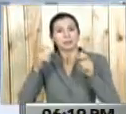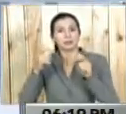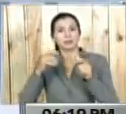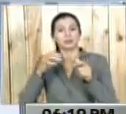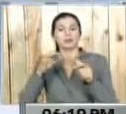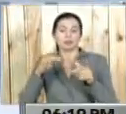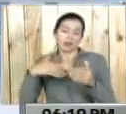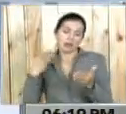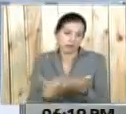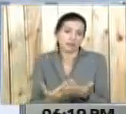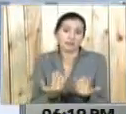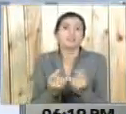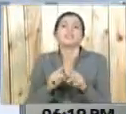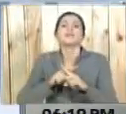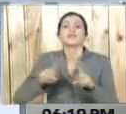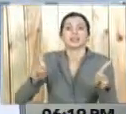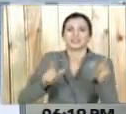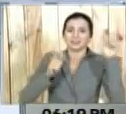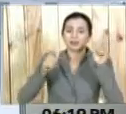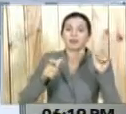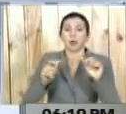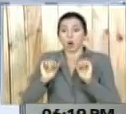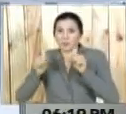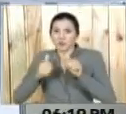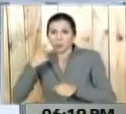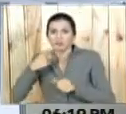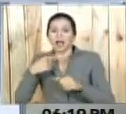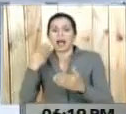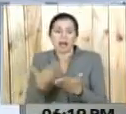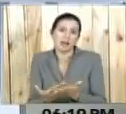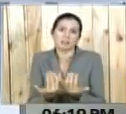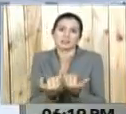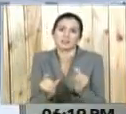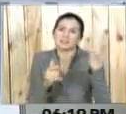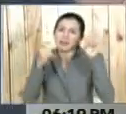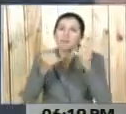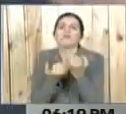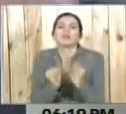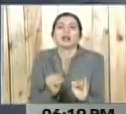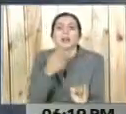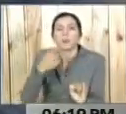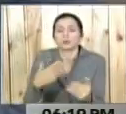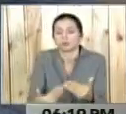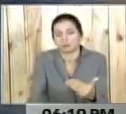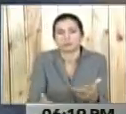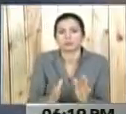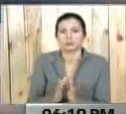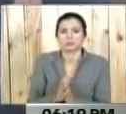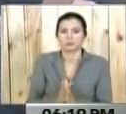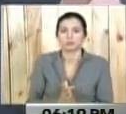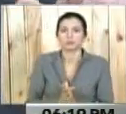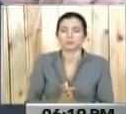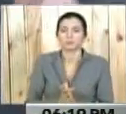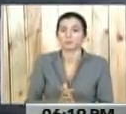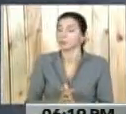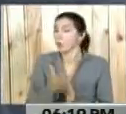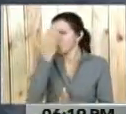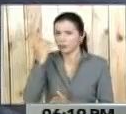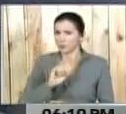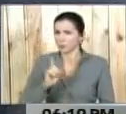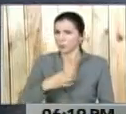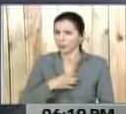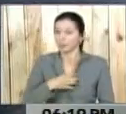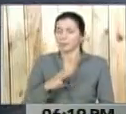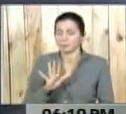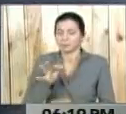de su trayecto. ¿Qué análisis podemos hacer de esas dos situaciones? Yo creo que es un asunto que uno no puede perder de vista. Y